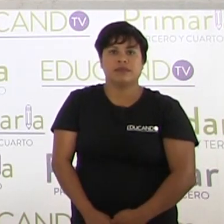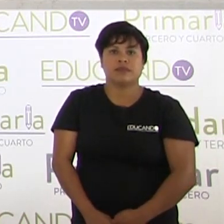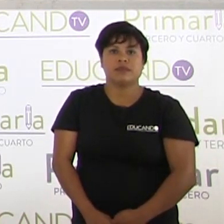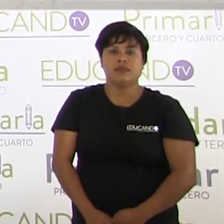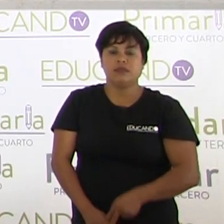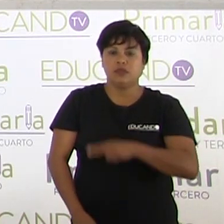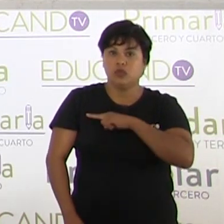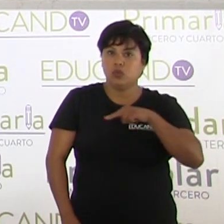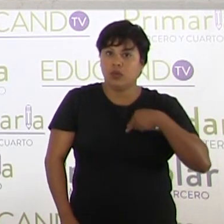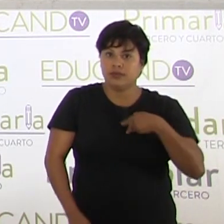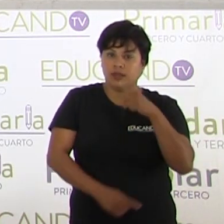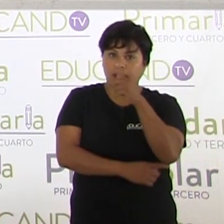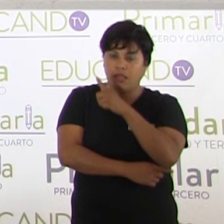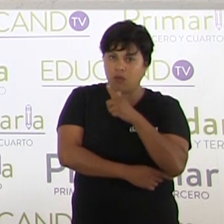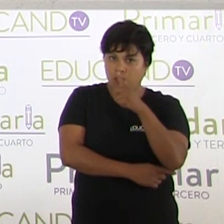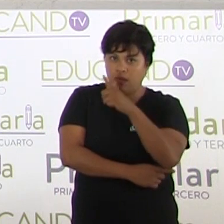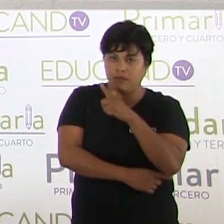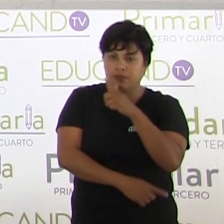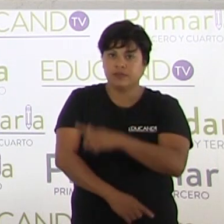nuestra lengua